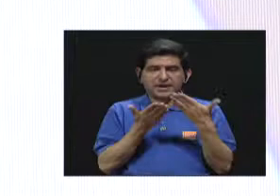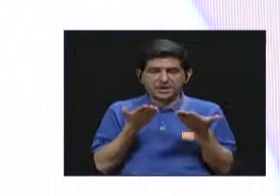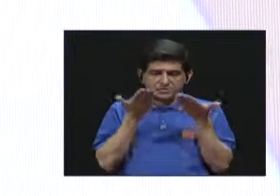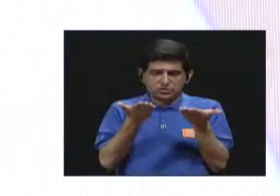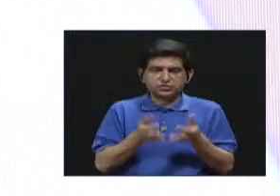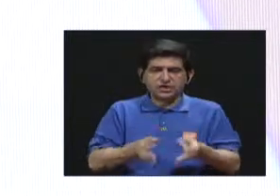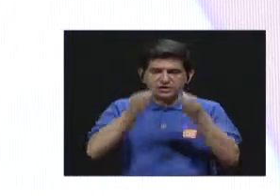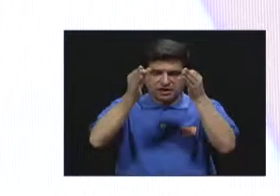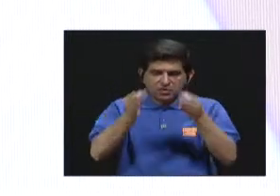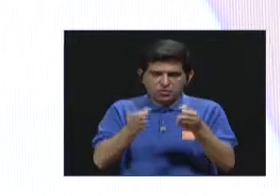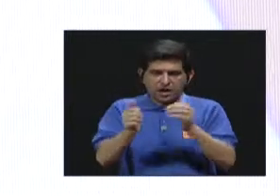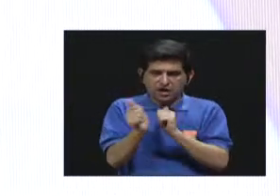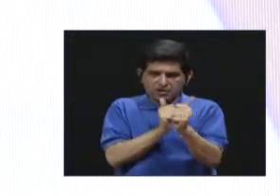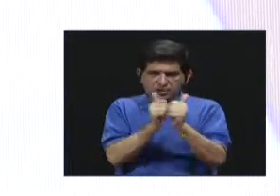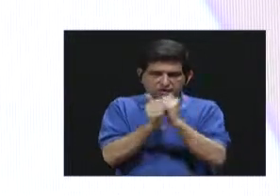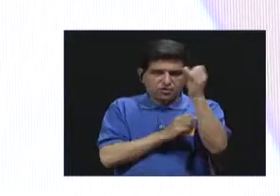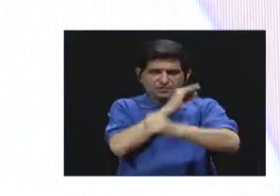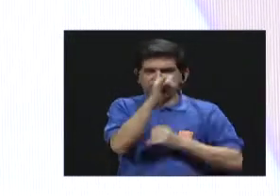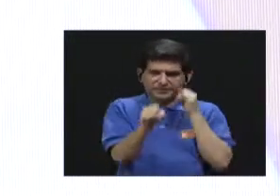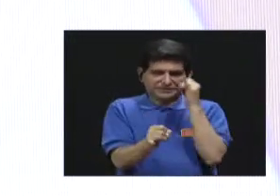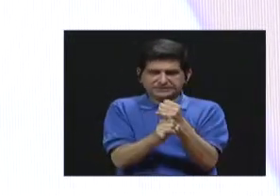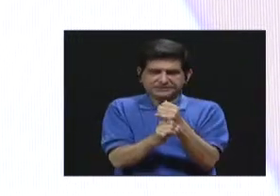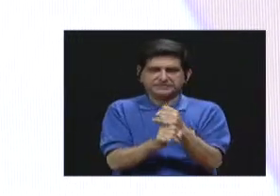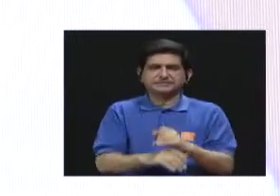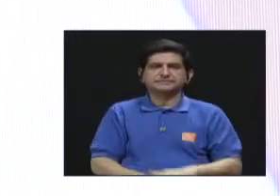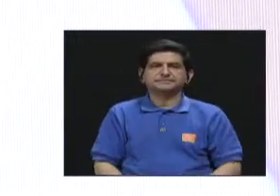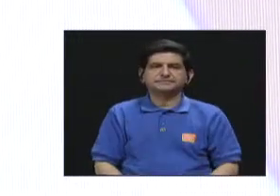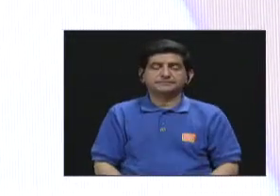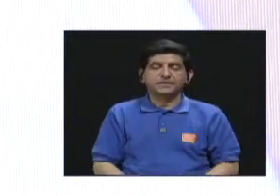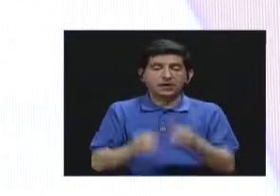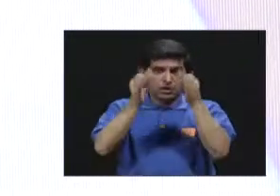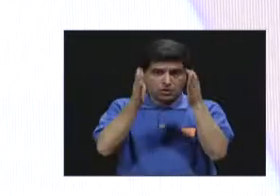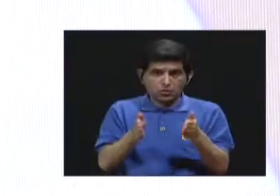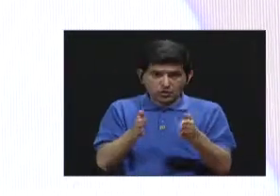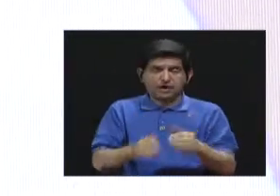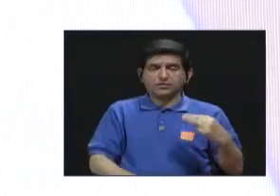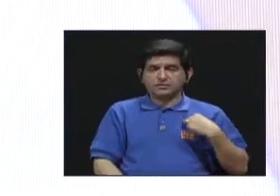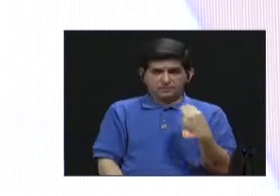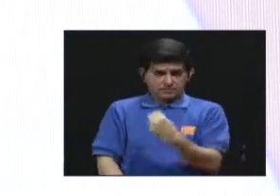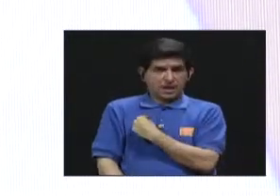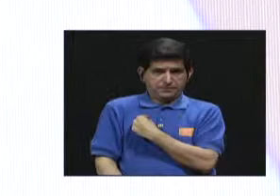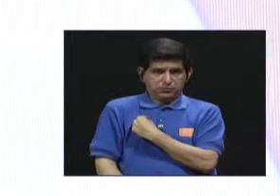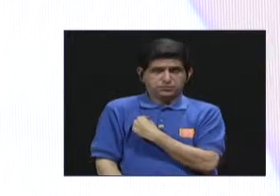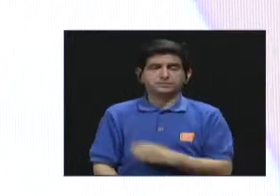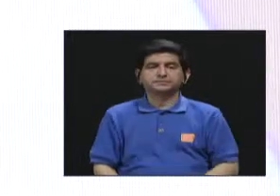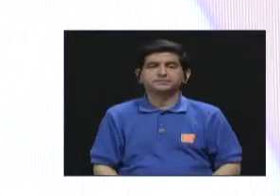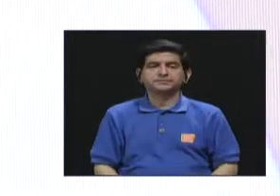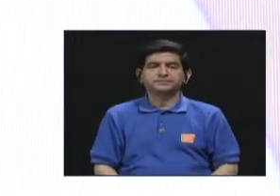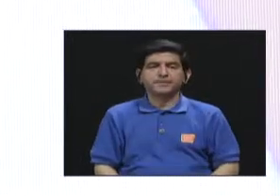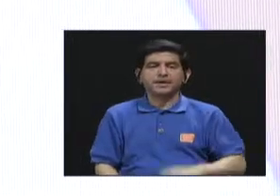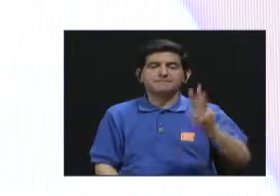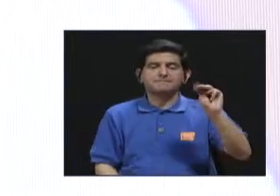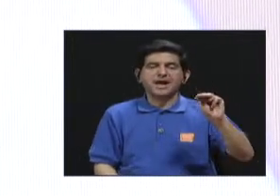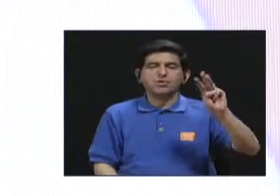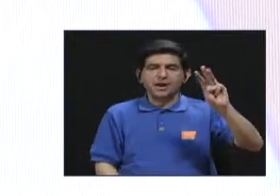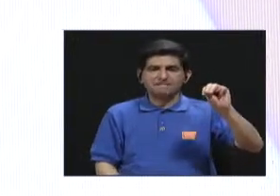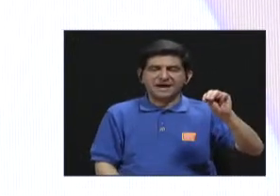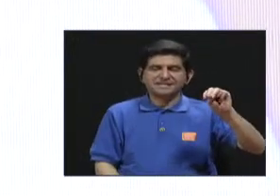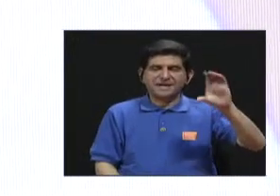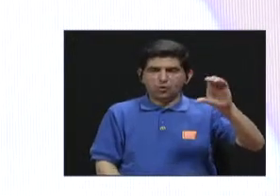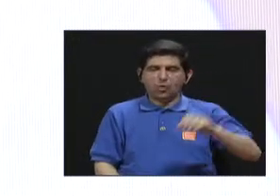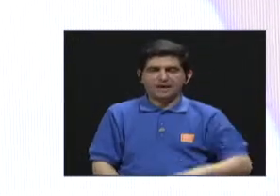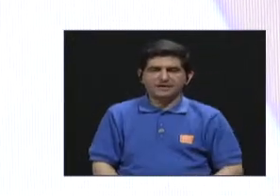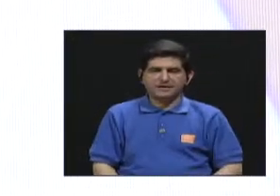Premios que otorga el jurado de la competencia internacional. Este jurado está integrado por Manuel